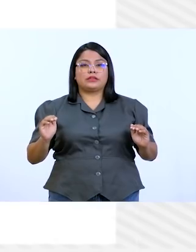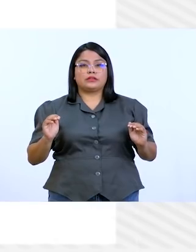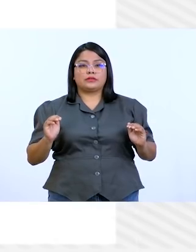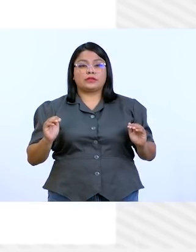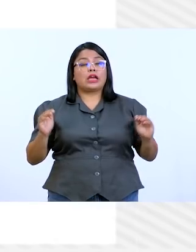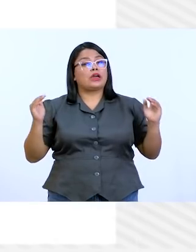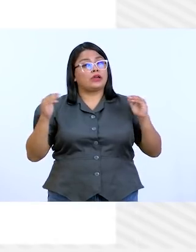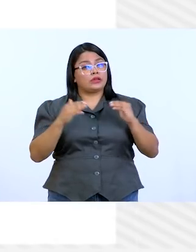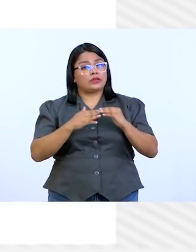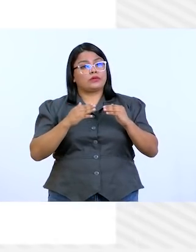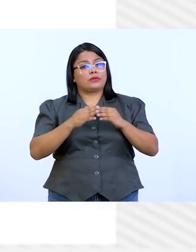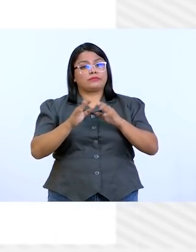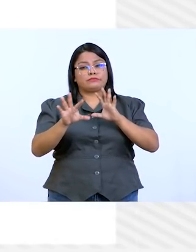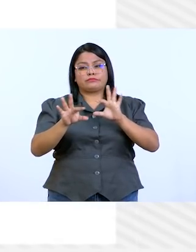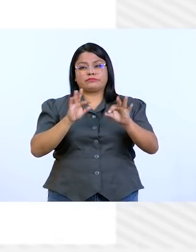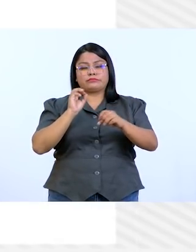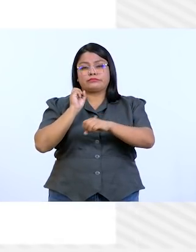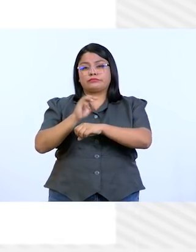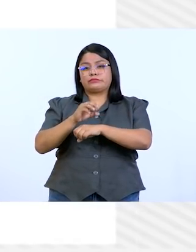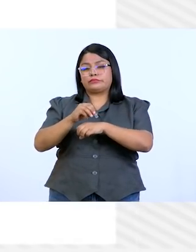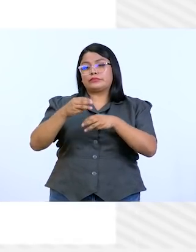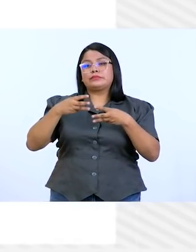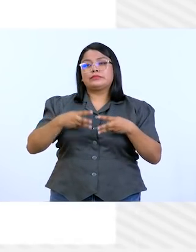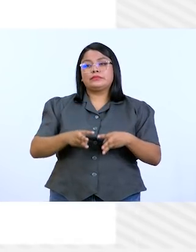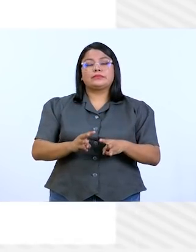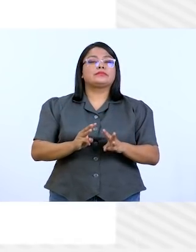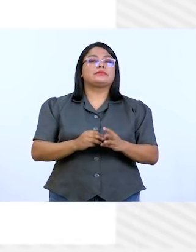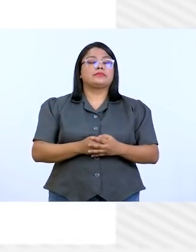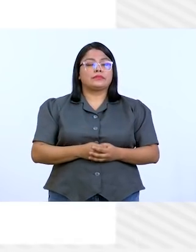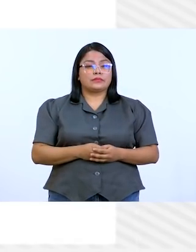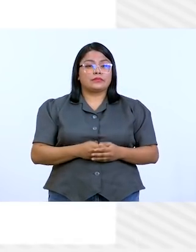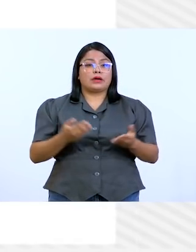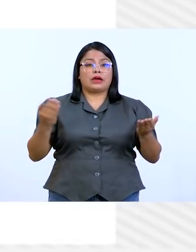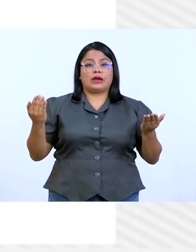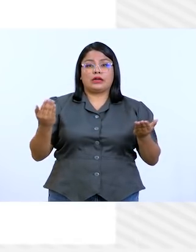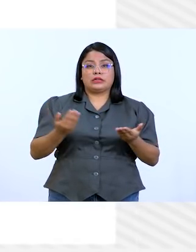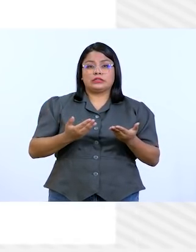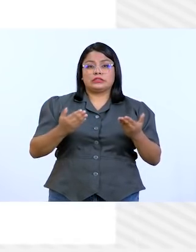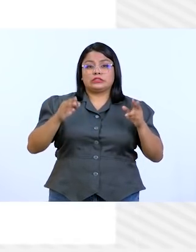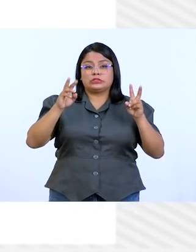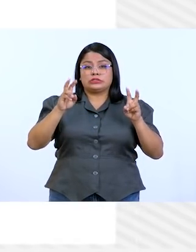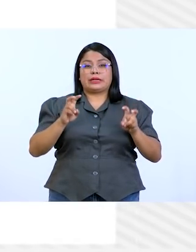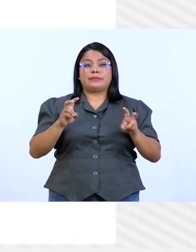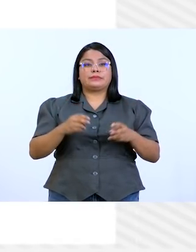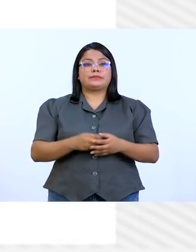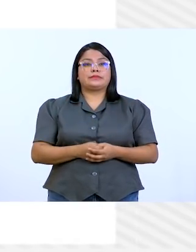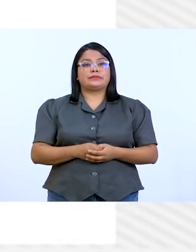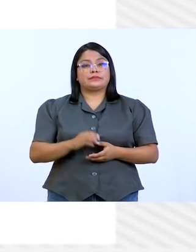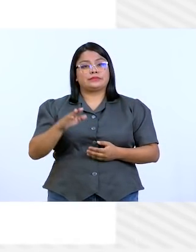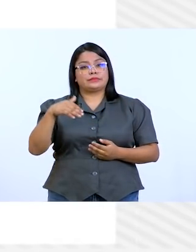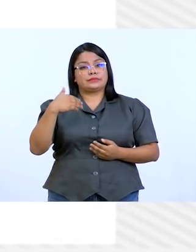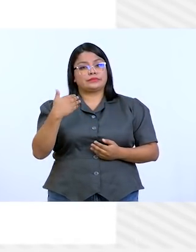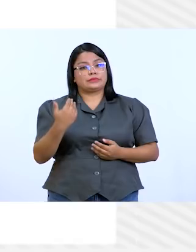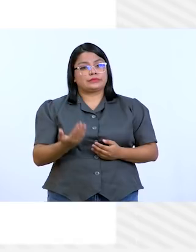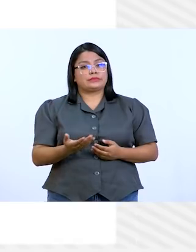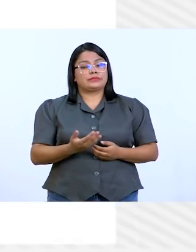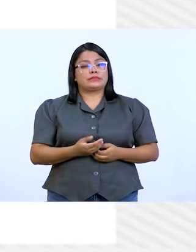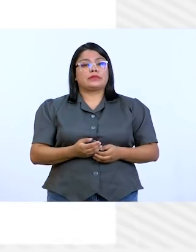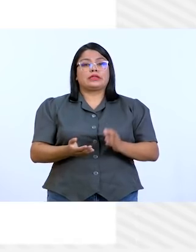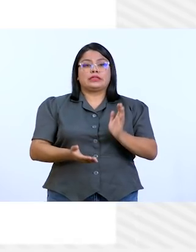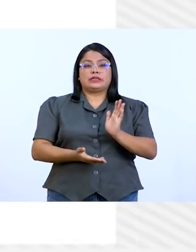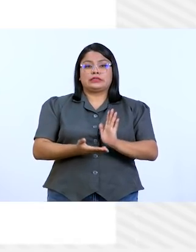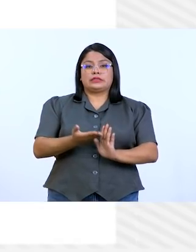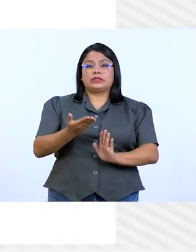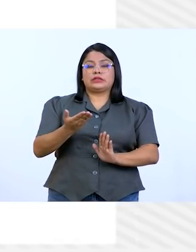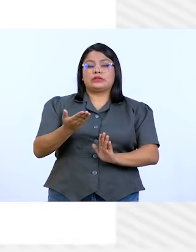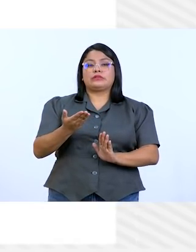y niñas y además algunas sugerencias metodológicas para el abordaje de los contenidos. Luego